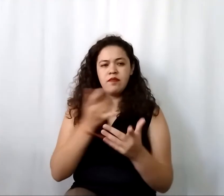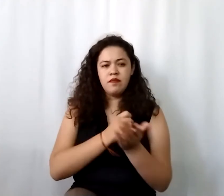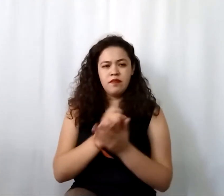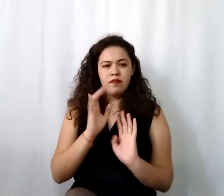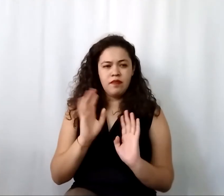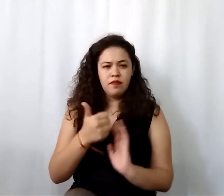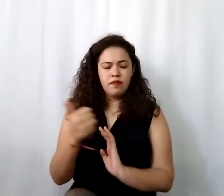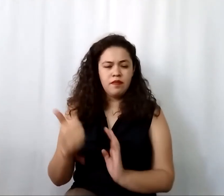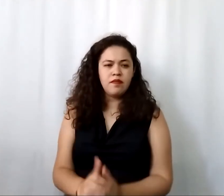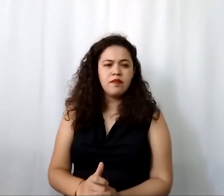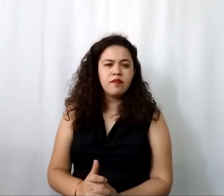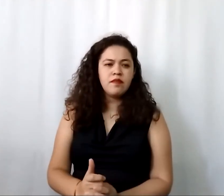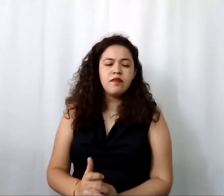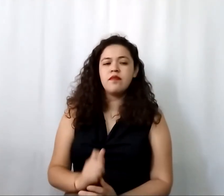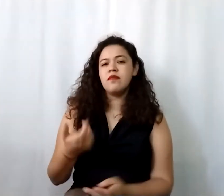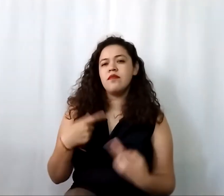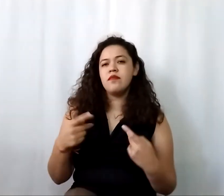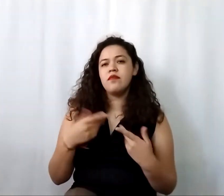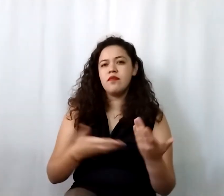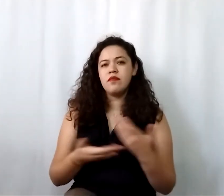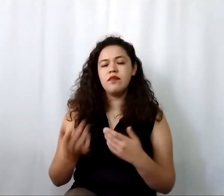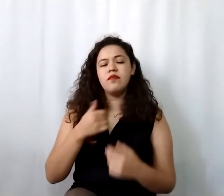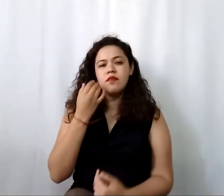¿Alguien más que quisiera compartirnos?